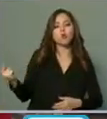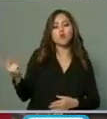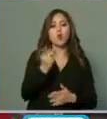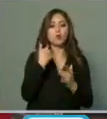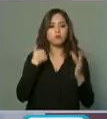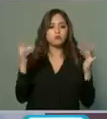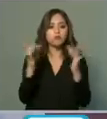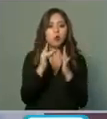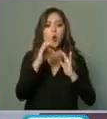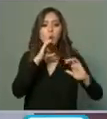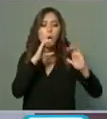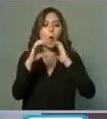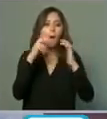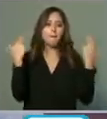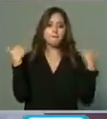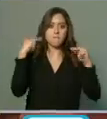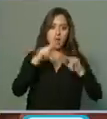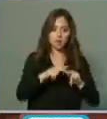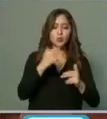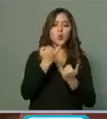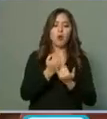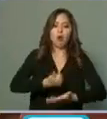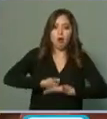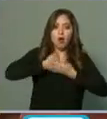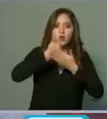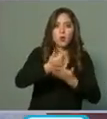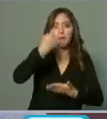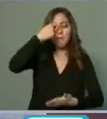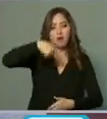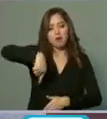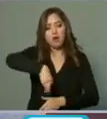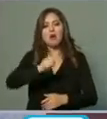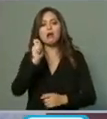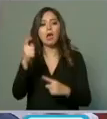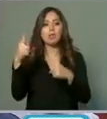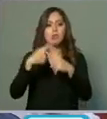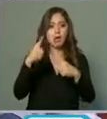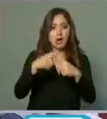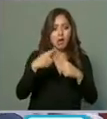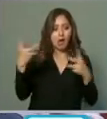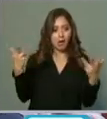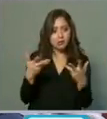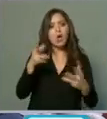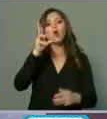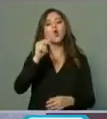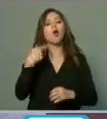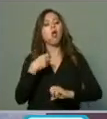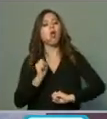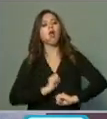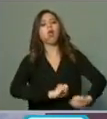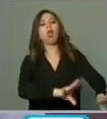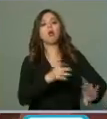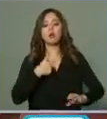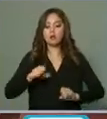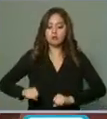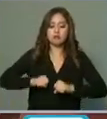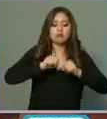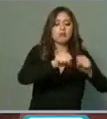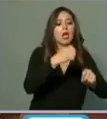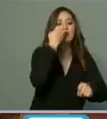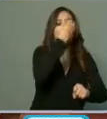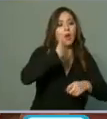con los maestros, ayudar a que se realicen las tareas. Totalmente. Y no dejarles nada más como, ahí les encargo a mi chamaco.